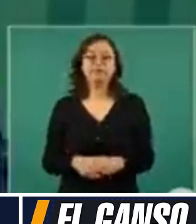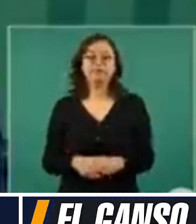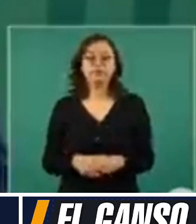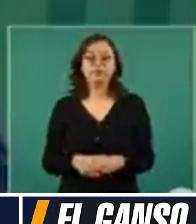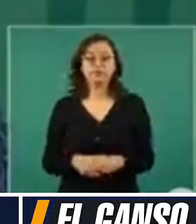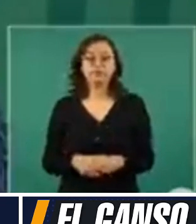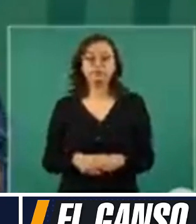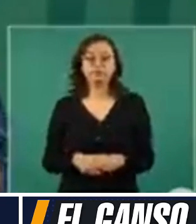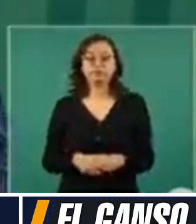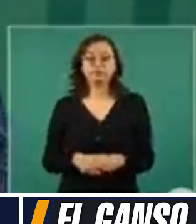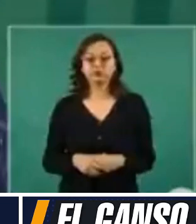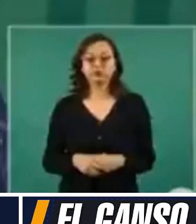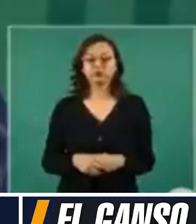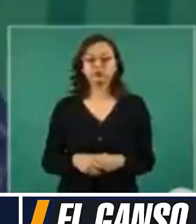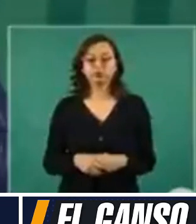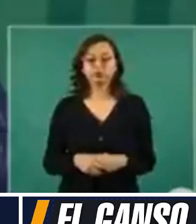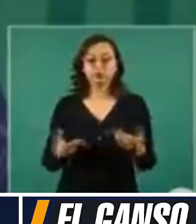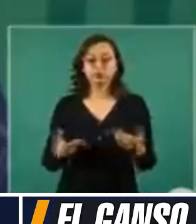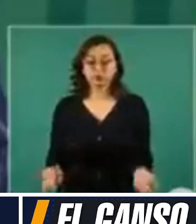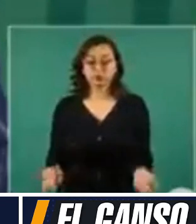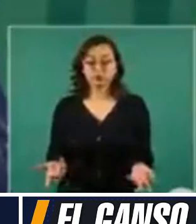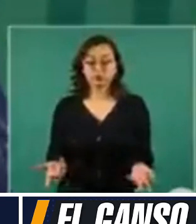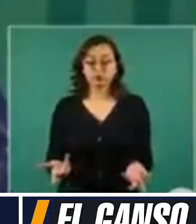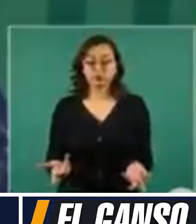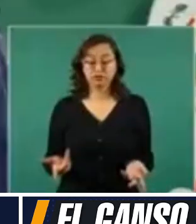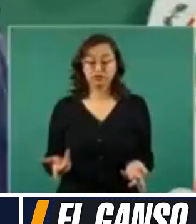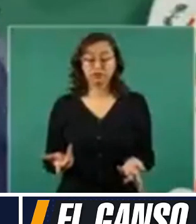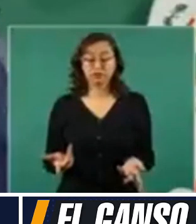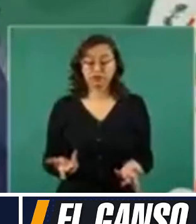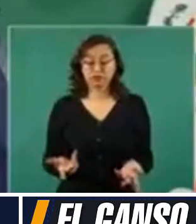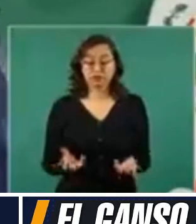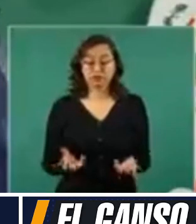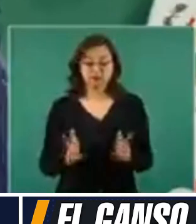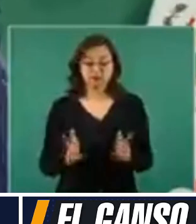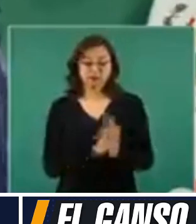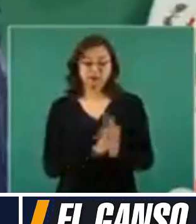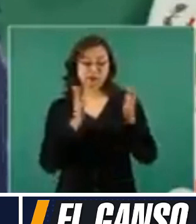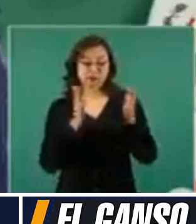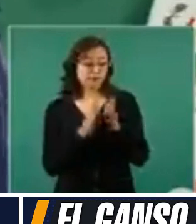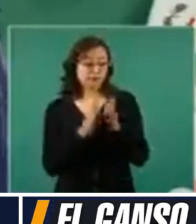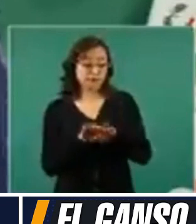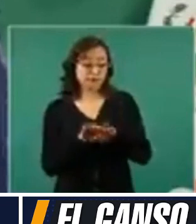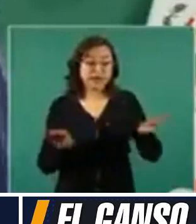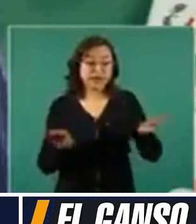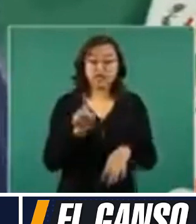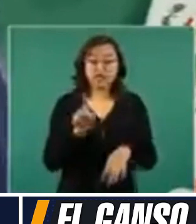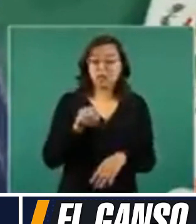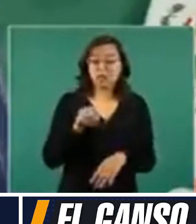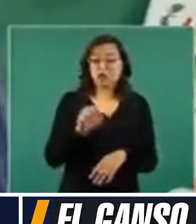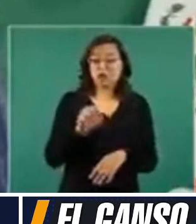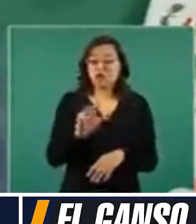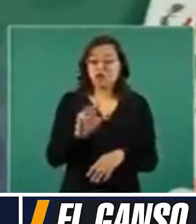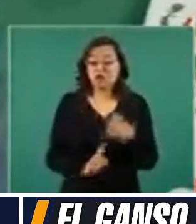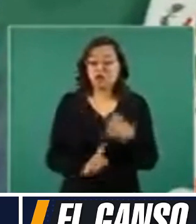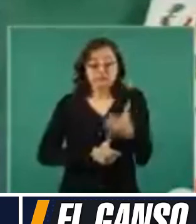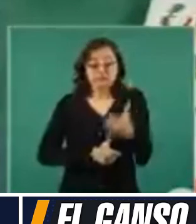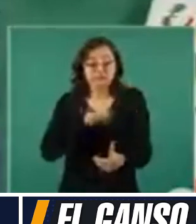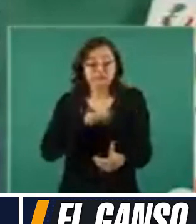y que lo que hemos avanzado en democracia ha sido por el pueblo.